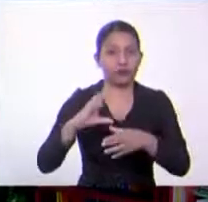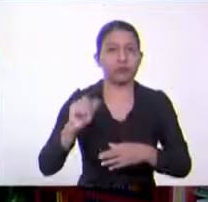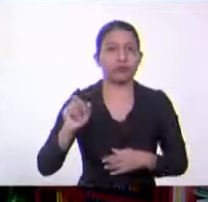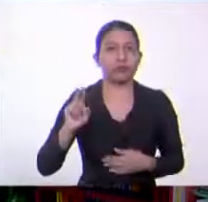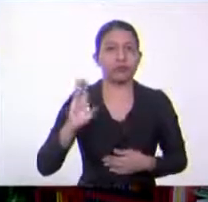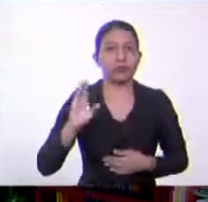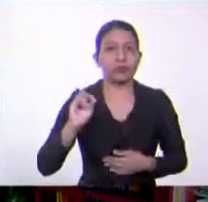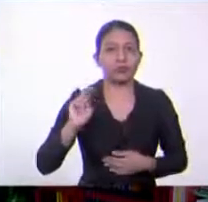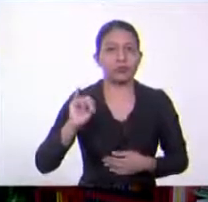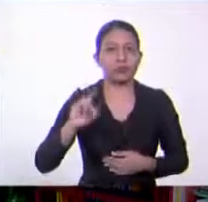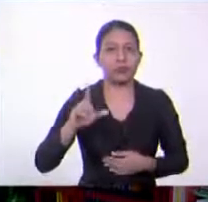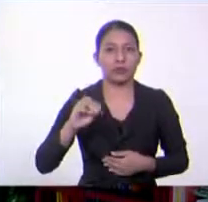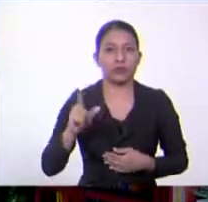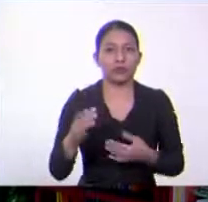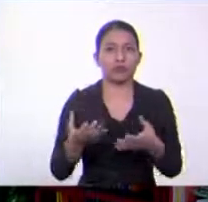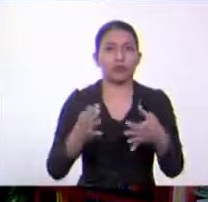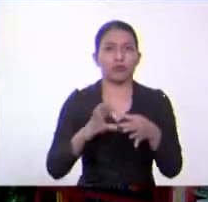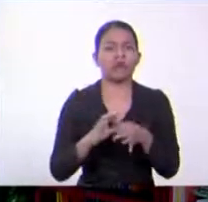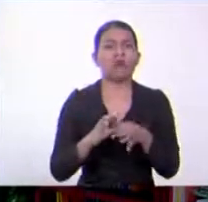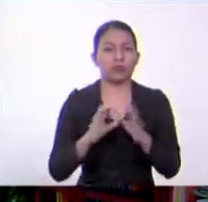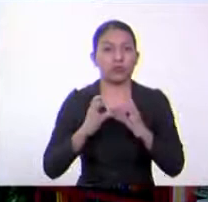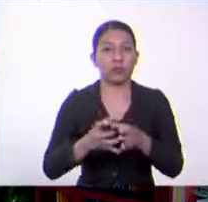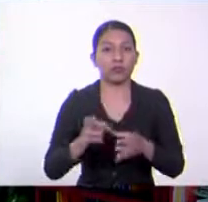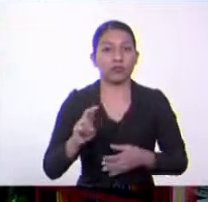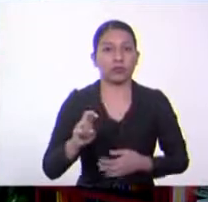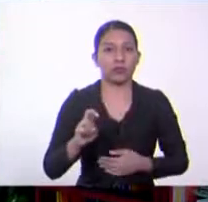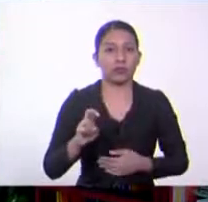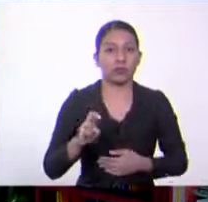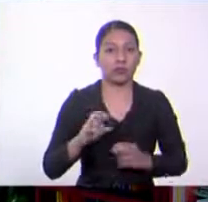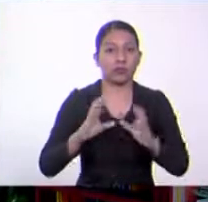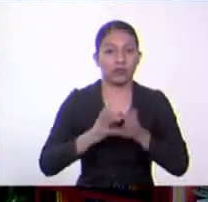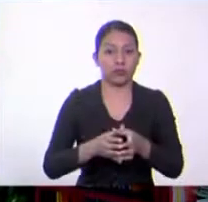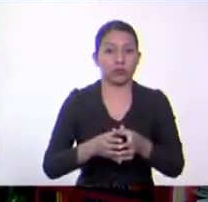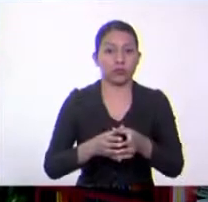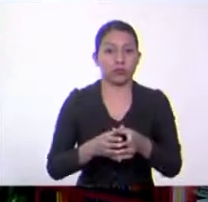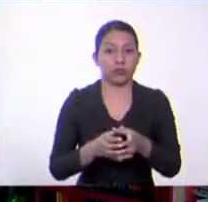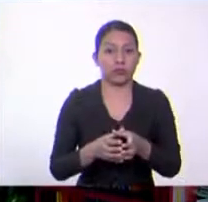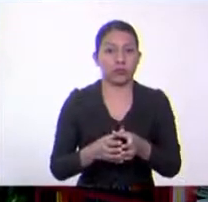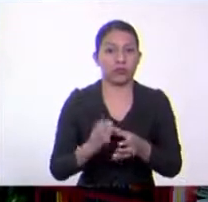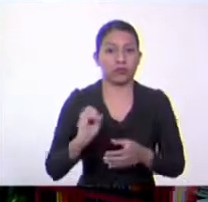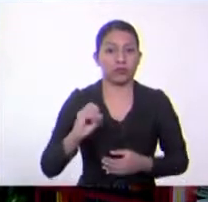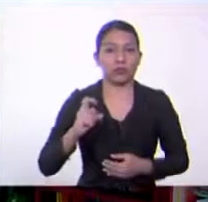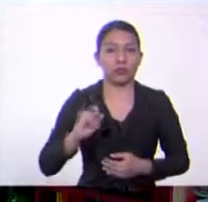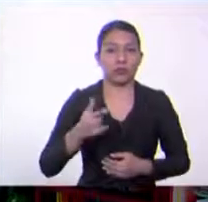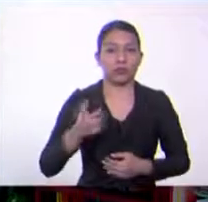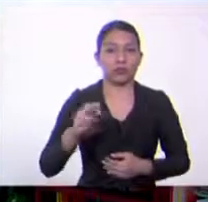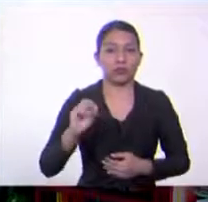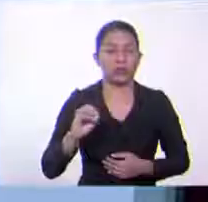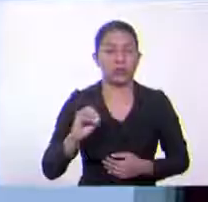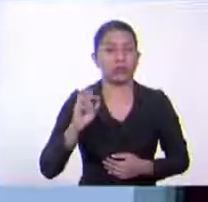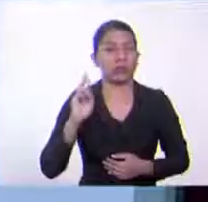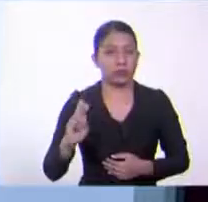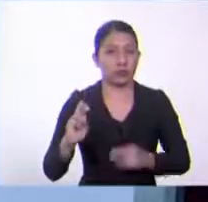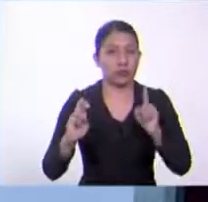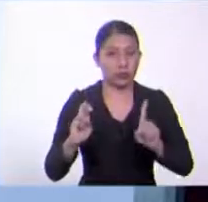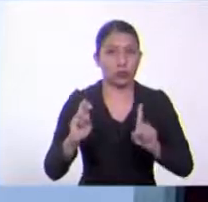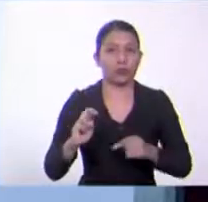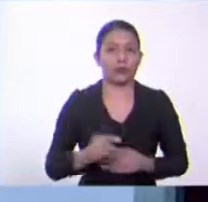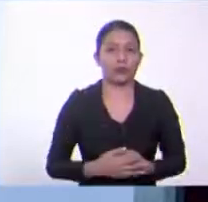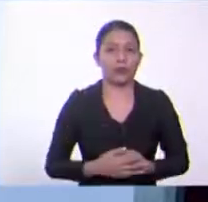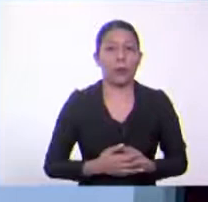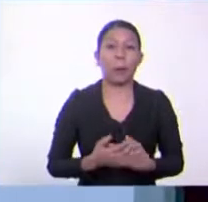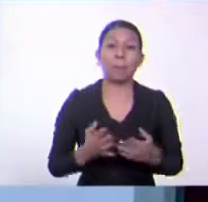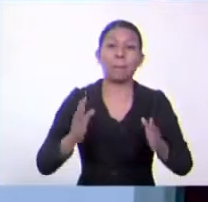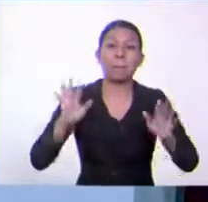está unido a un grupo R, un oxígeno y un R. Pero